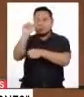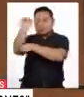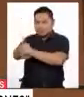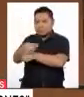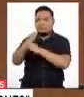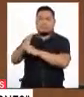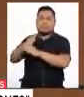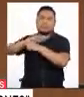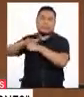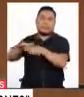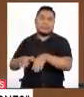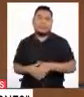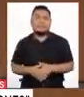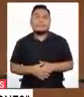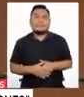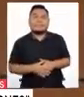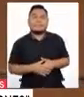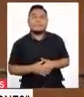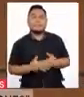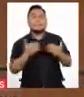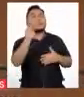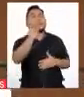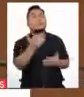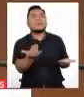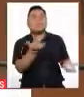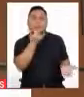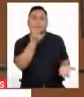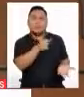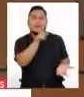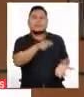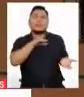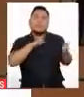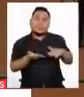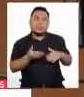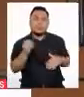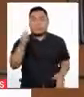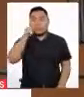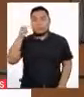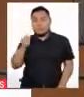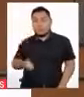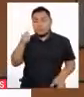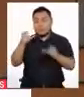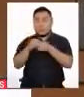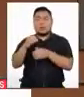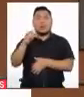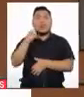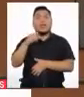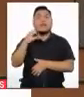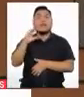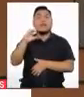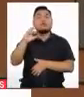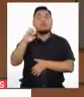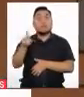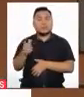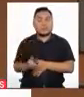todos estos requerimientos. Ahora que menciona el sinceramiento de cifras, ¿qué pasa con las cifras de fallecidos? Se le